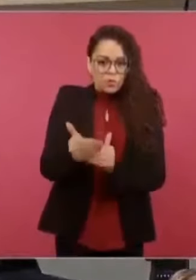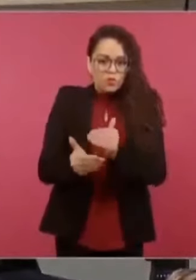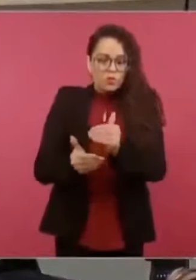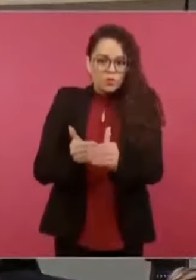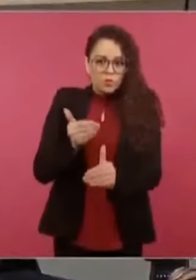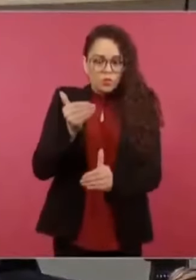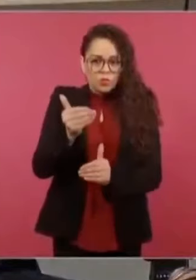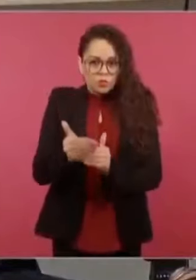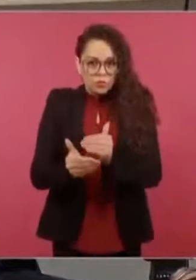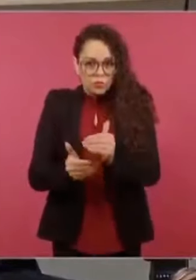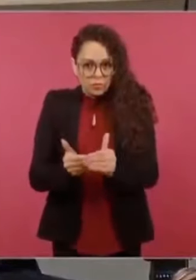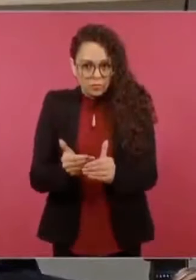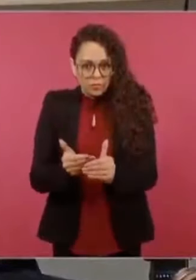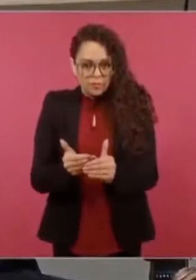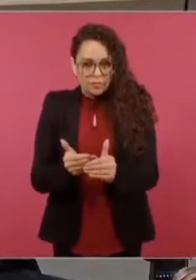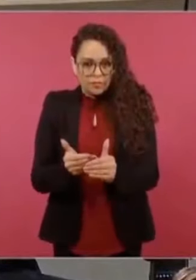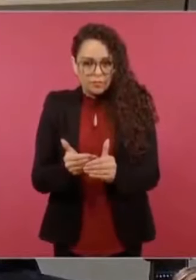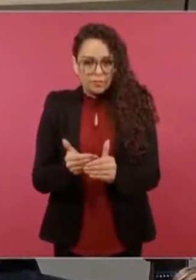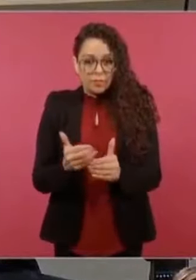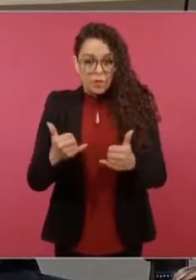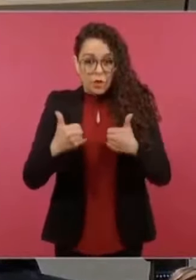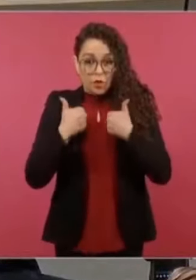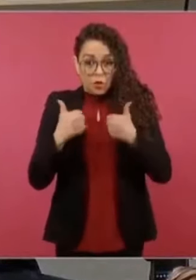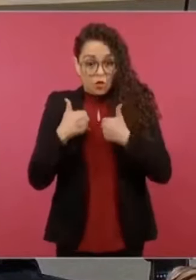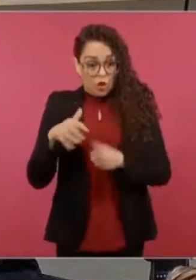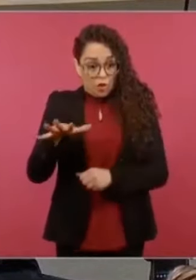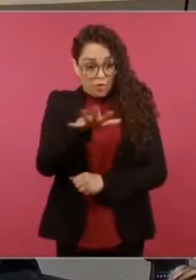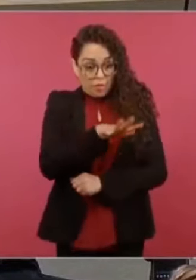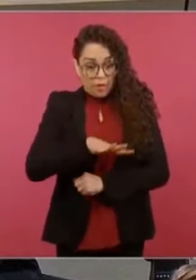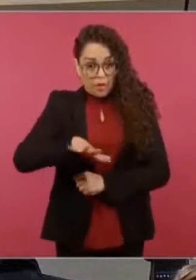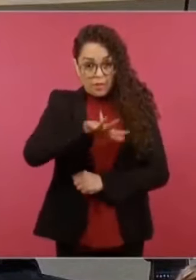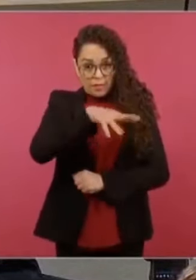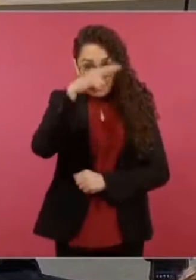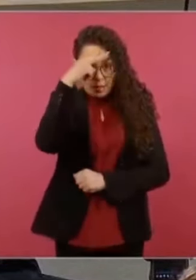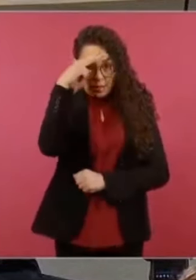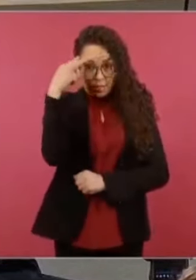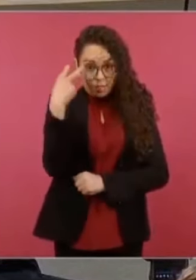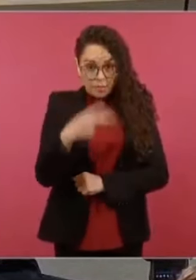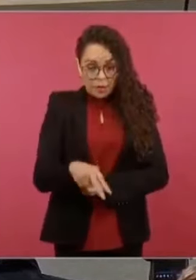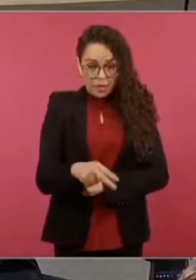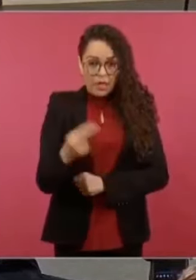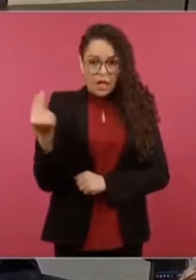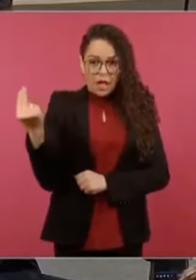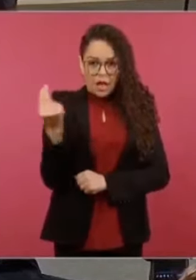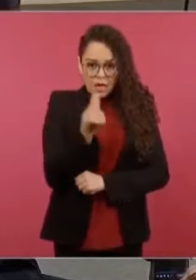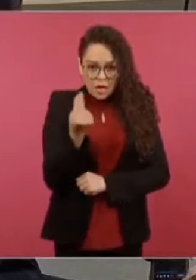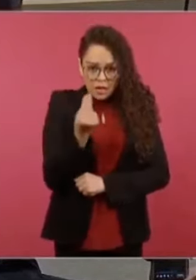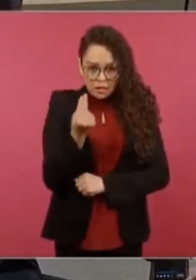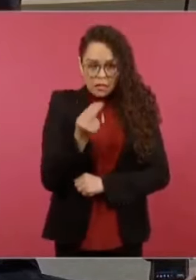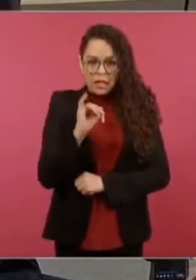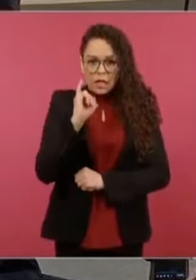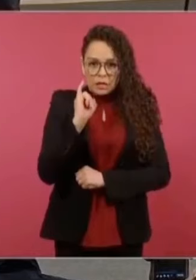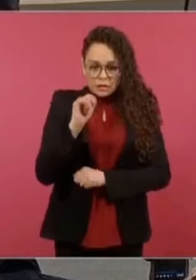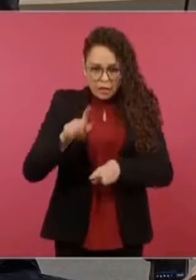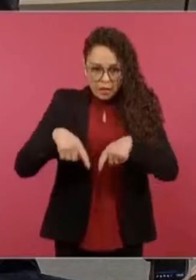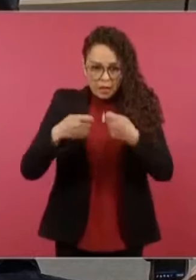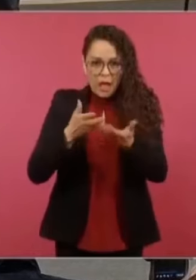Debemos abrirle a los jóvenes mexicanos ambiciosos las puertas de nuestras universidades